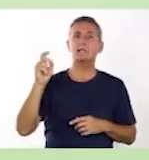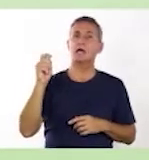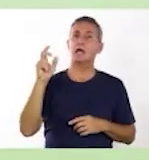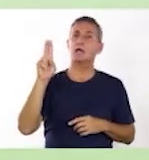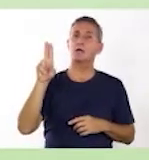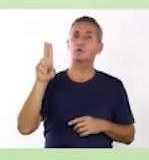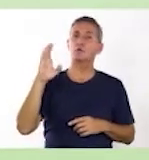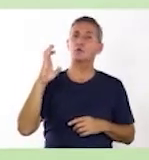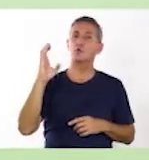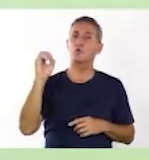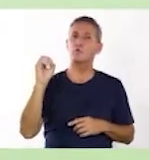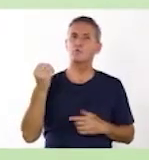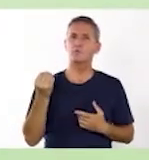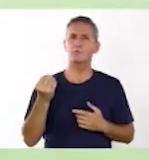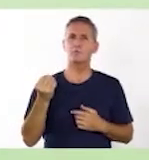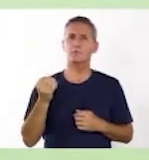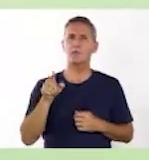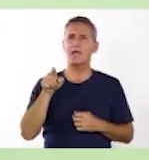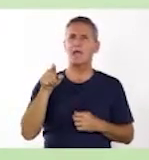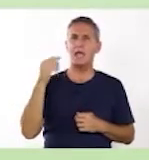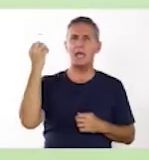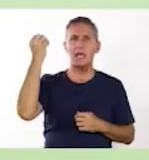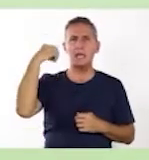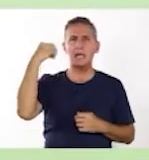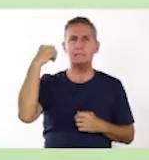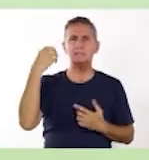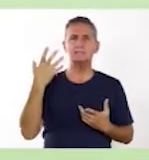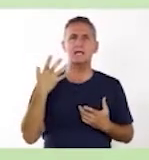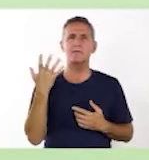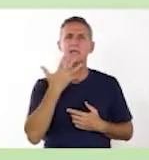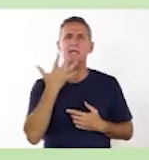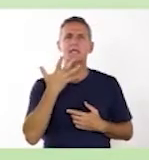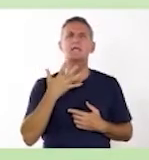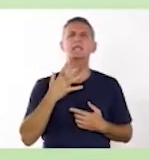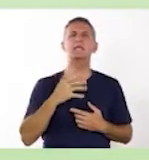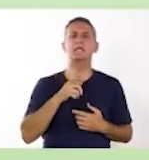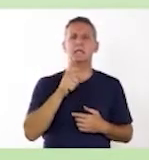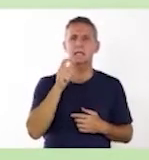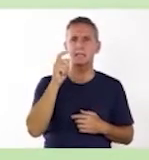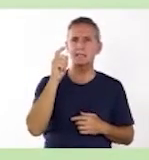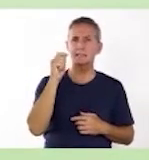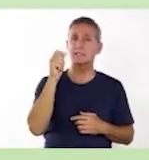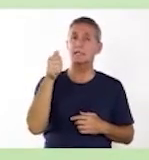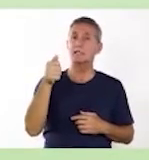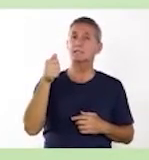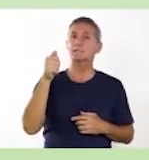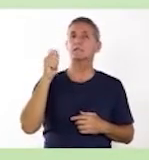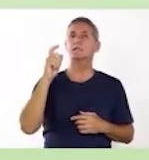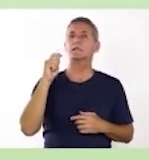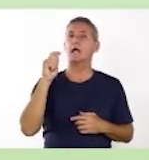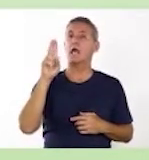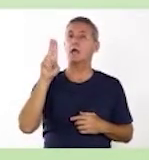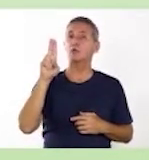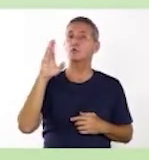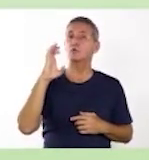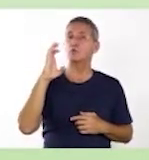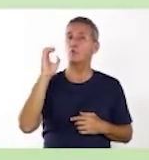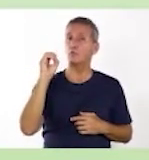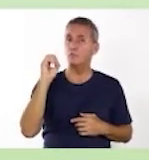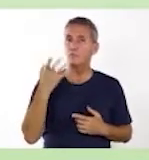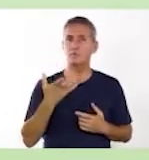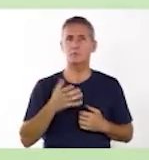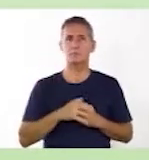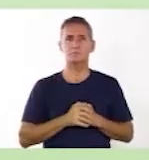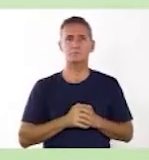que se da cuenta. En ese primer acto ella ya sabe cuáles son las intenciones, había previsto esas intenciones